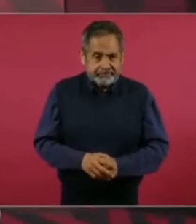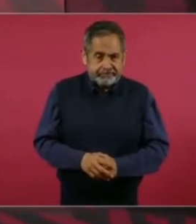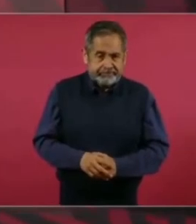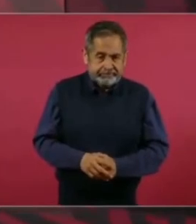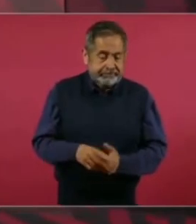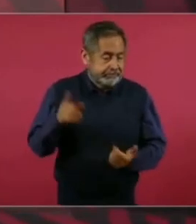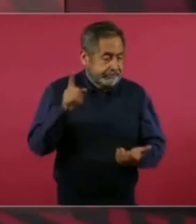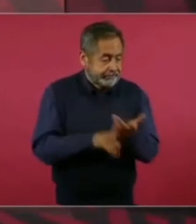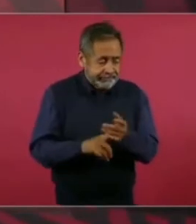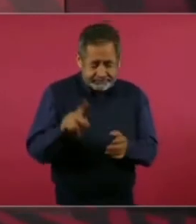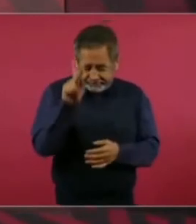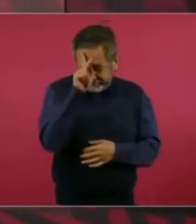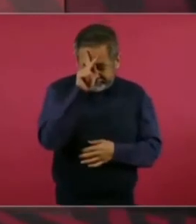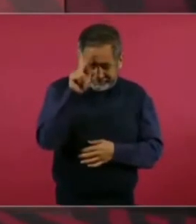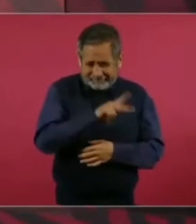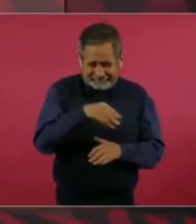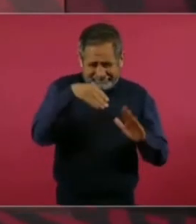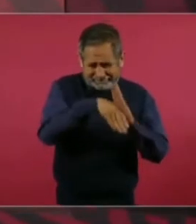corrompieron más.